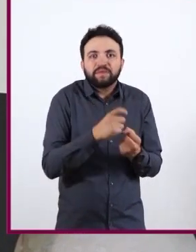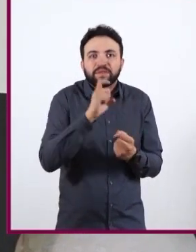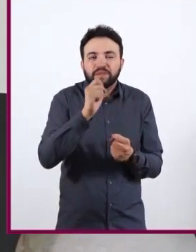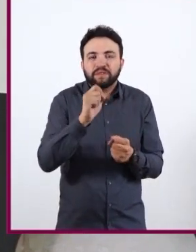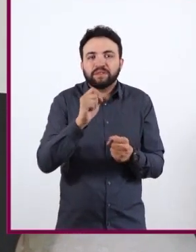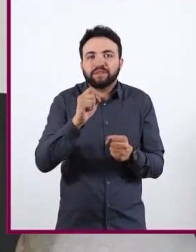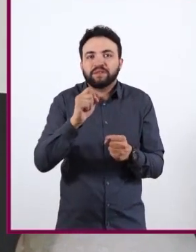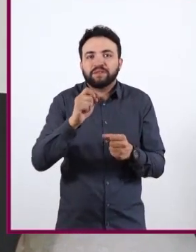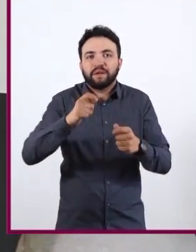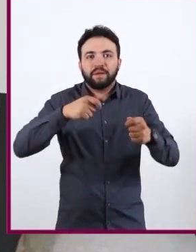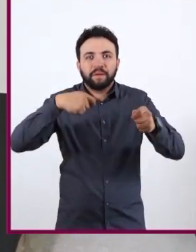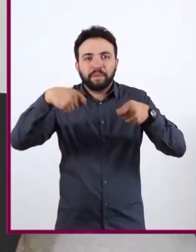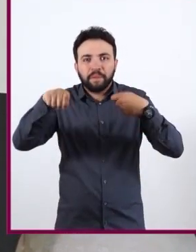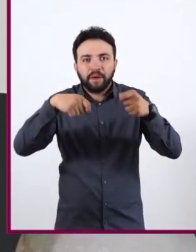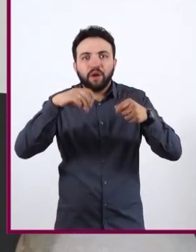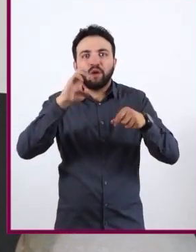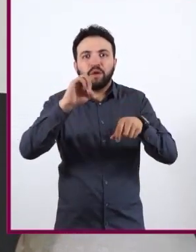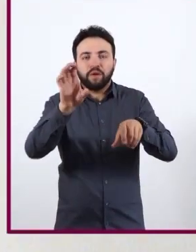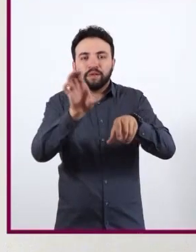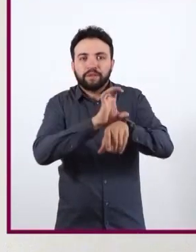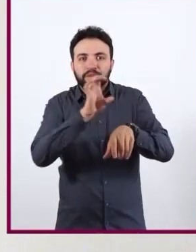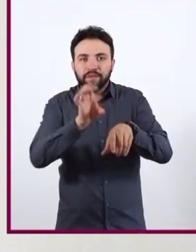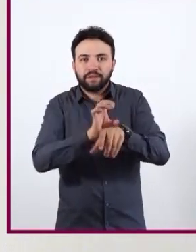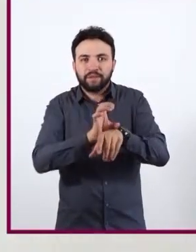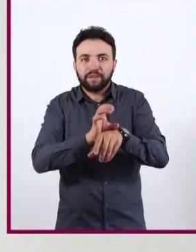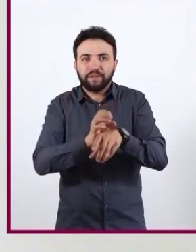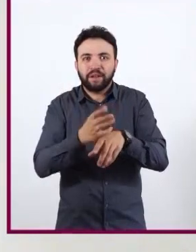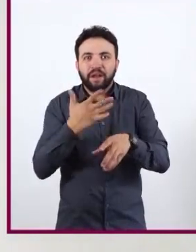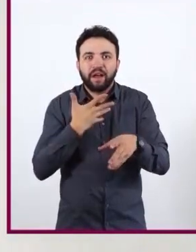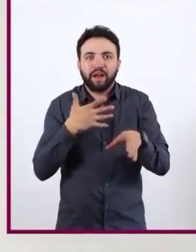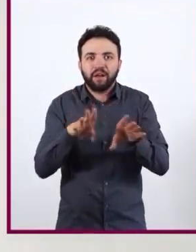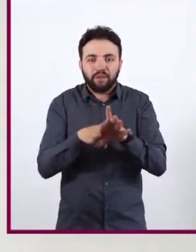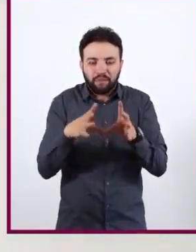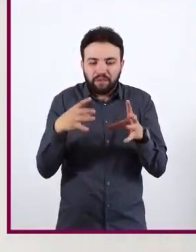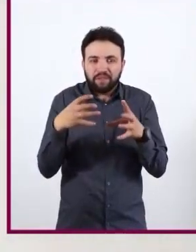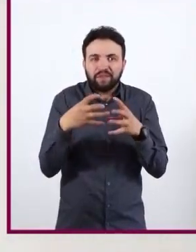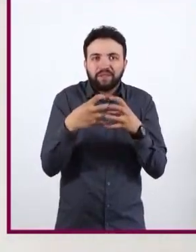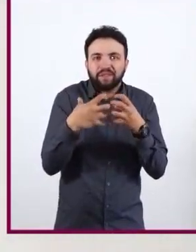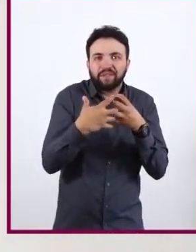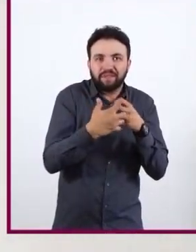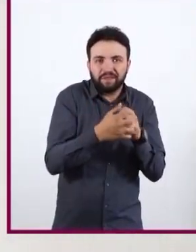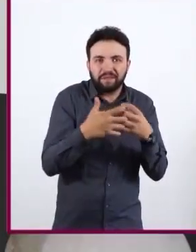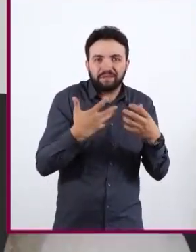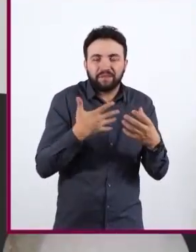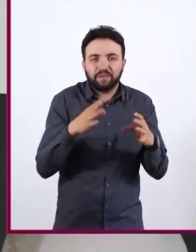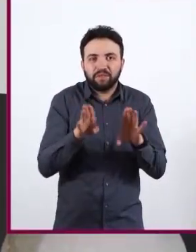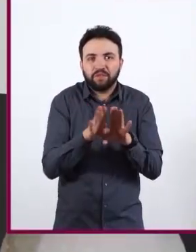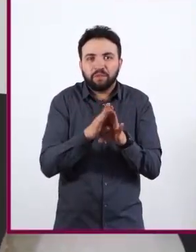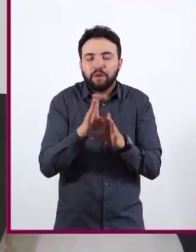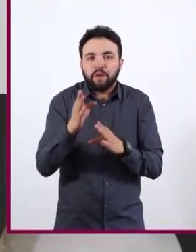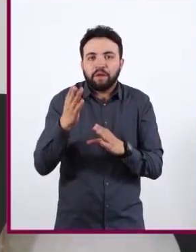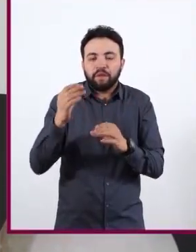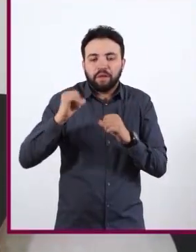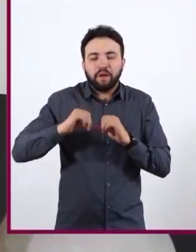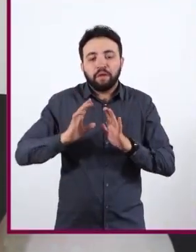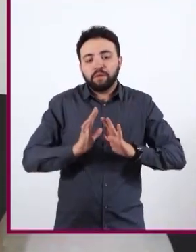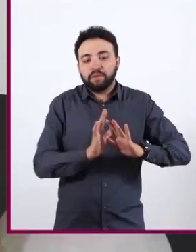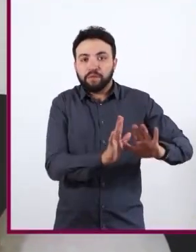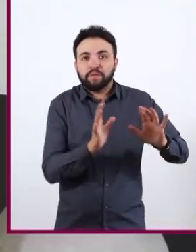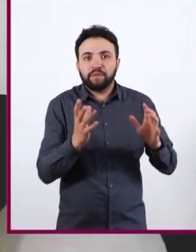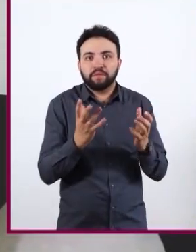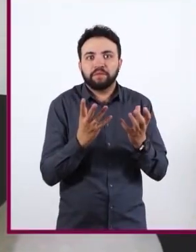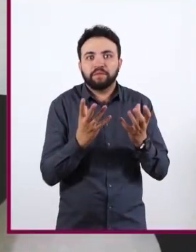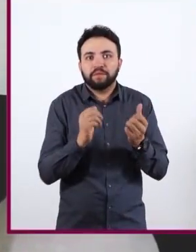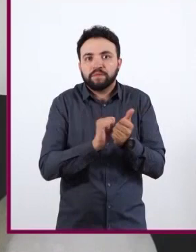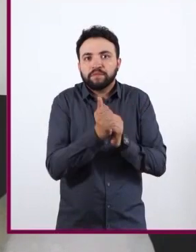electrónico, ¿no? Mezclados con, o sea, ya fosilizados ¿no? en un objeto geológico.